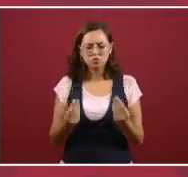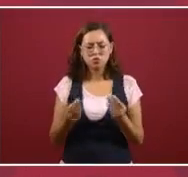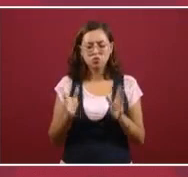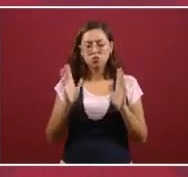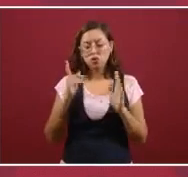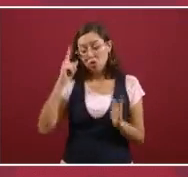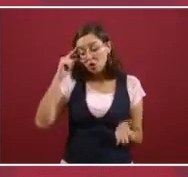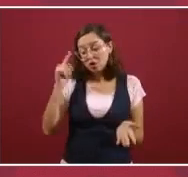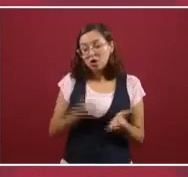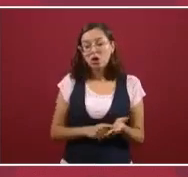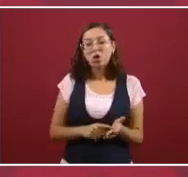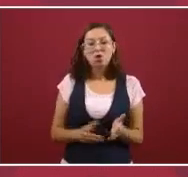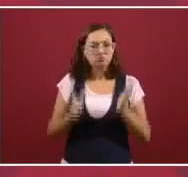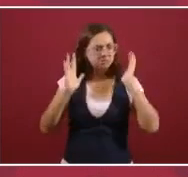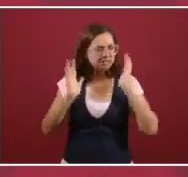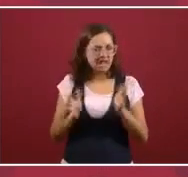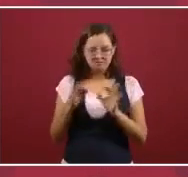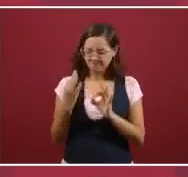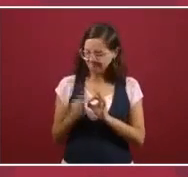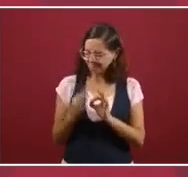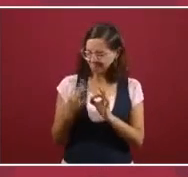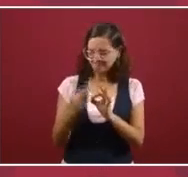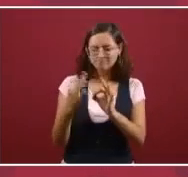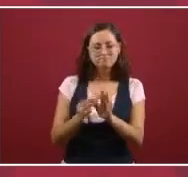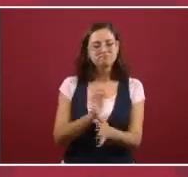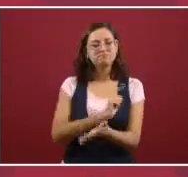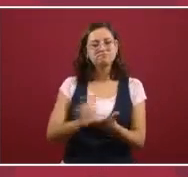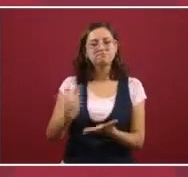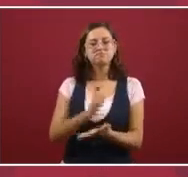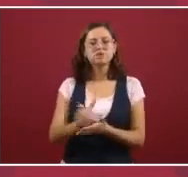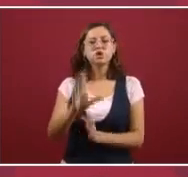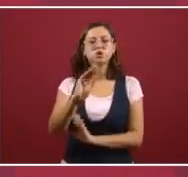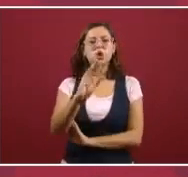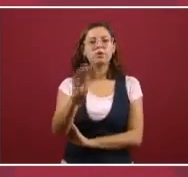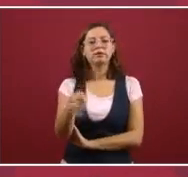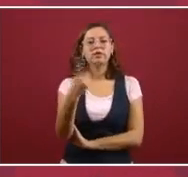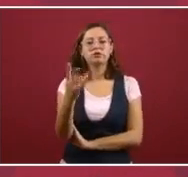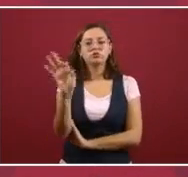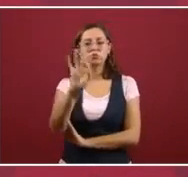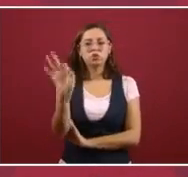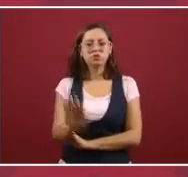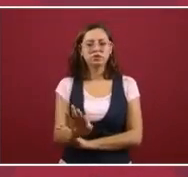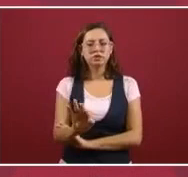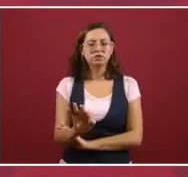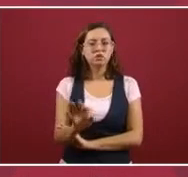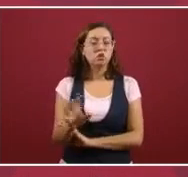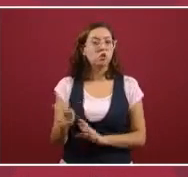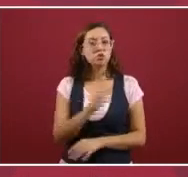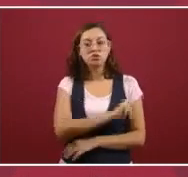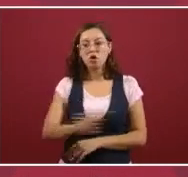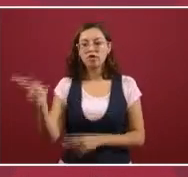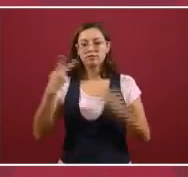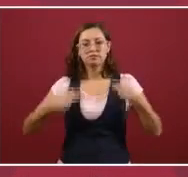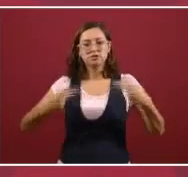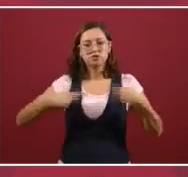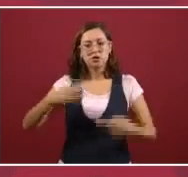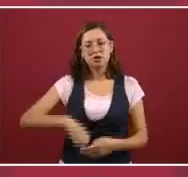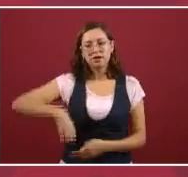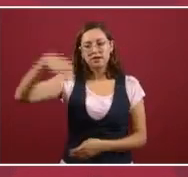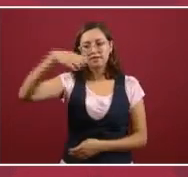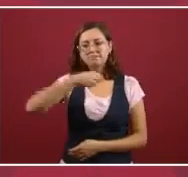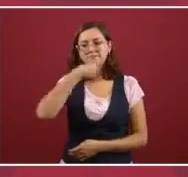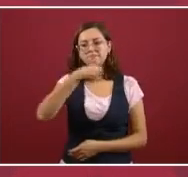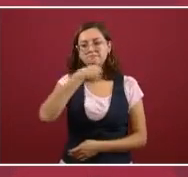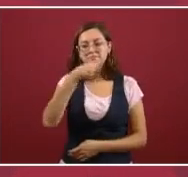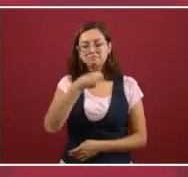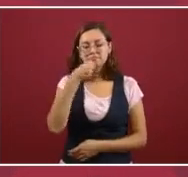cobrando sin problema el 92% de todos los adultos mayores. Se les va a